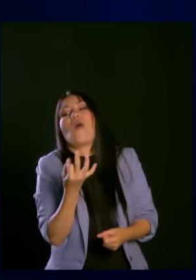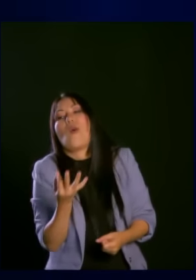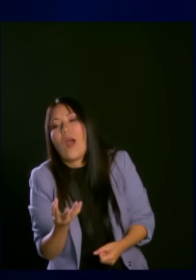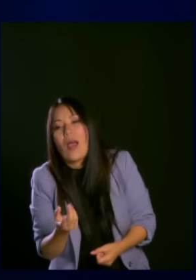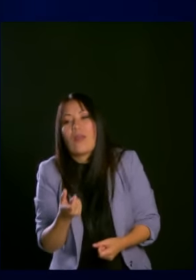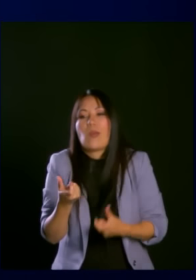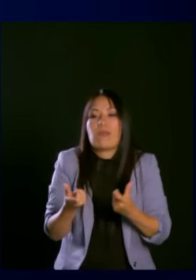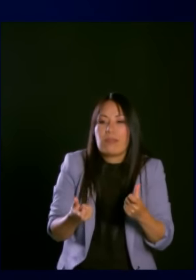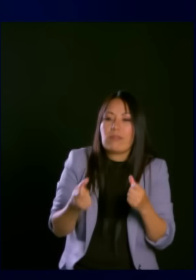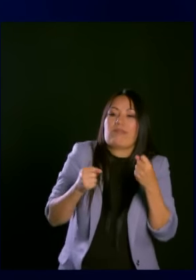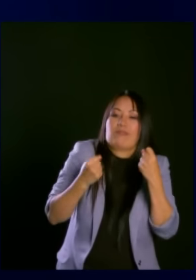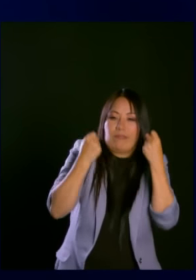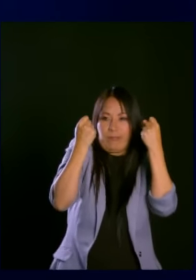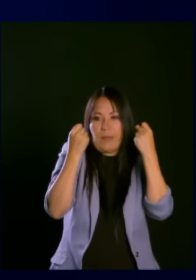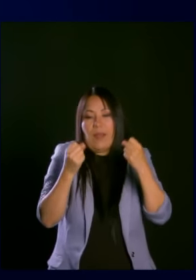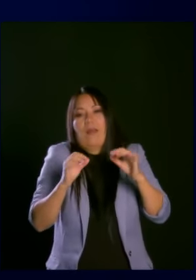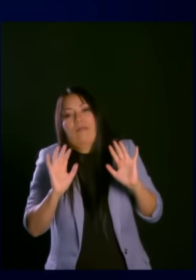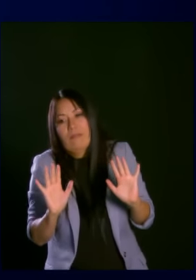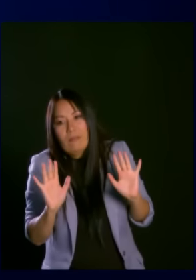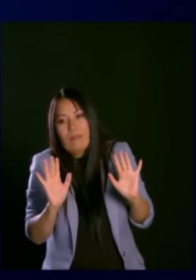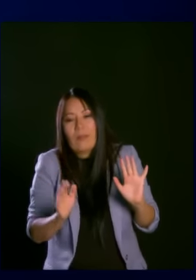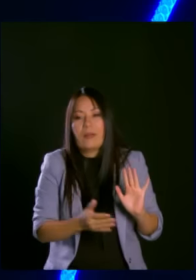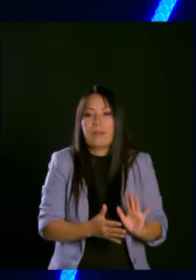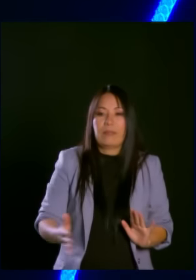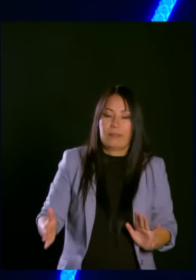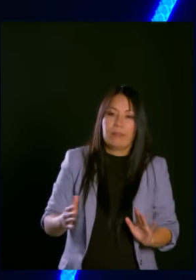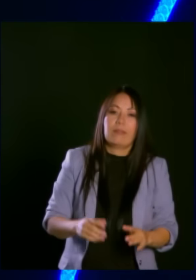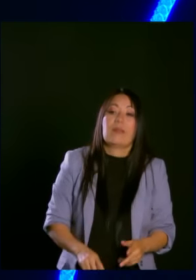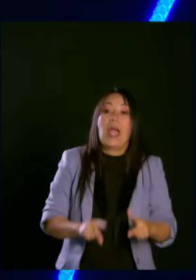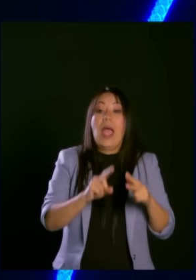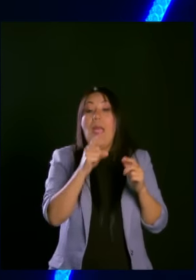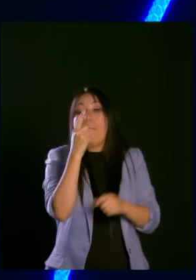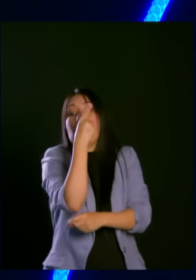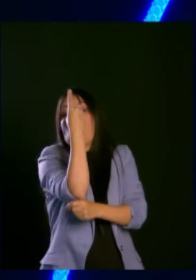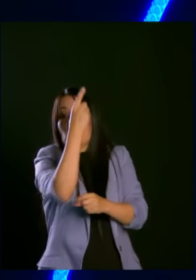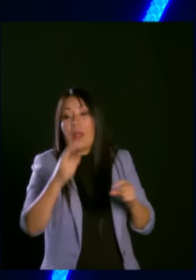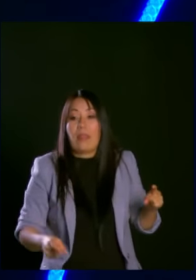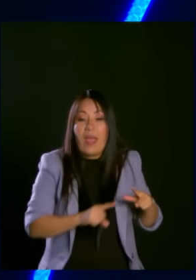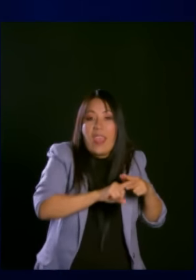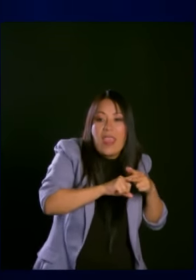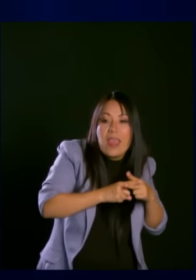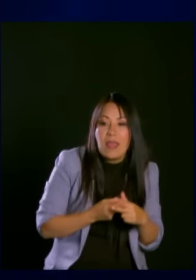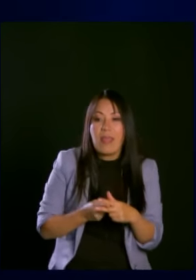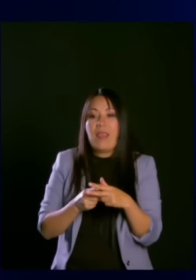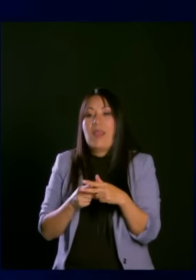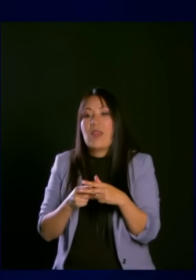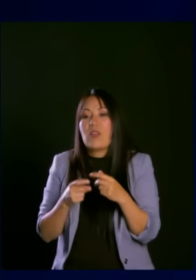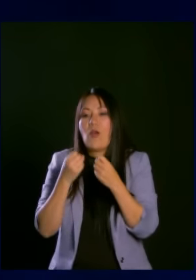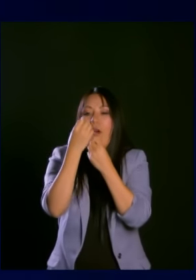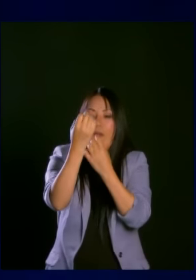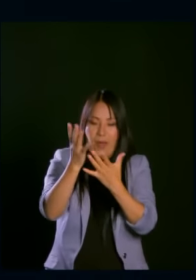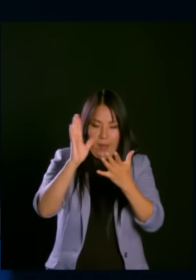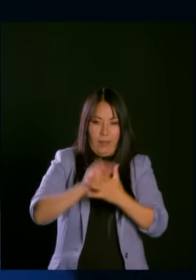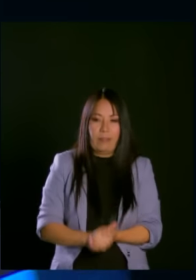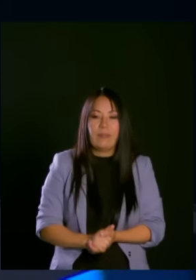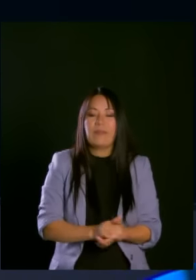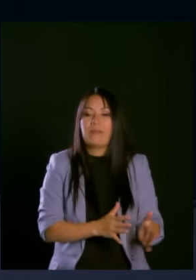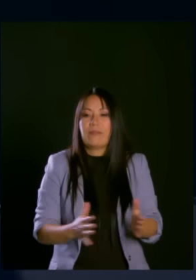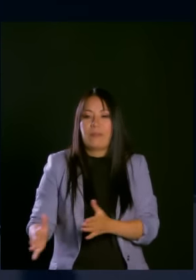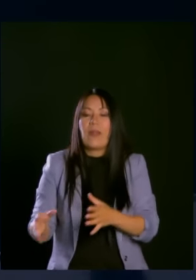a terminar. El empiezo es importante, ¿verdad? Yo tuve un grupo de personas con las que estábamos hablando un